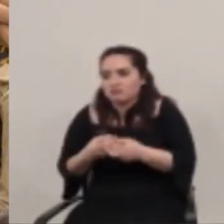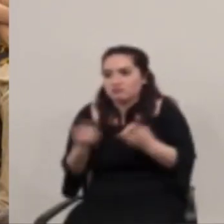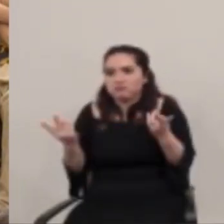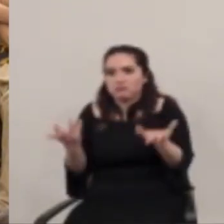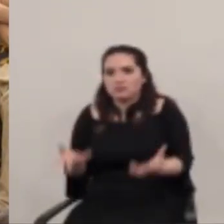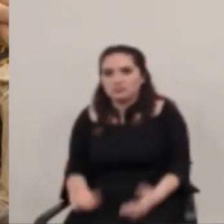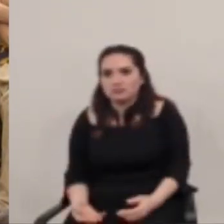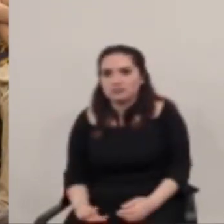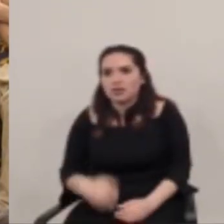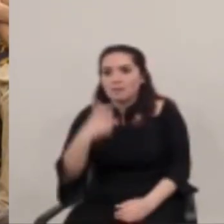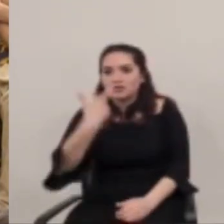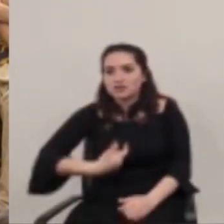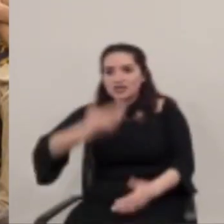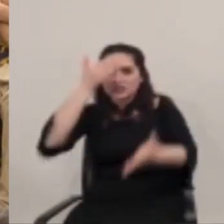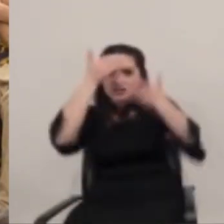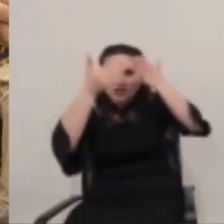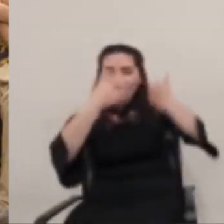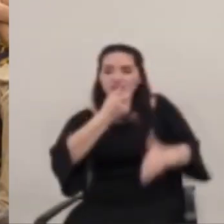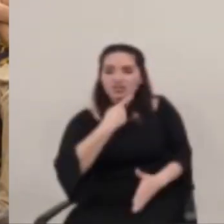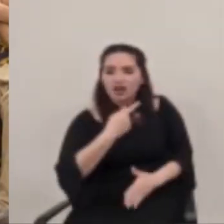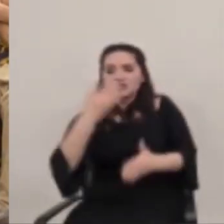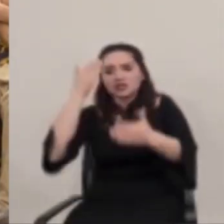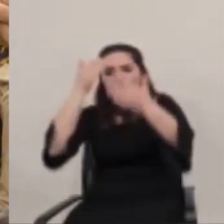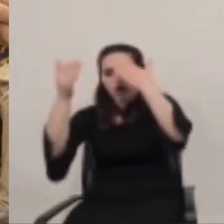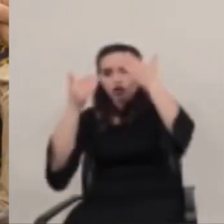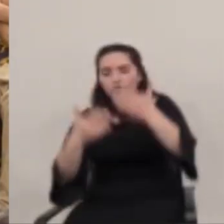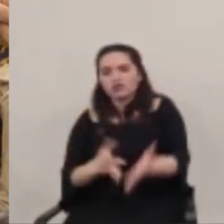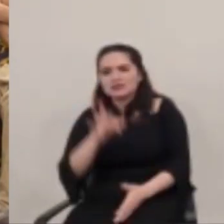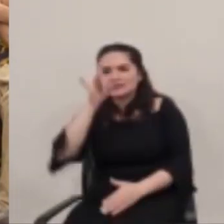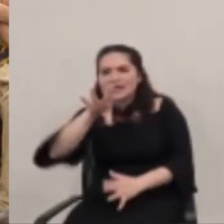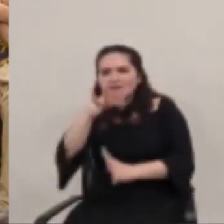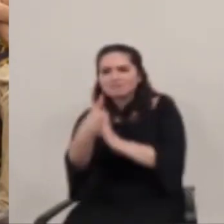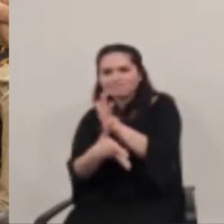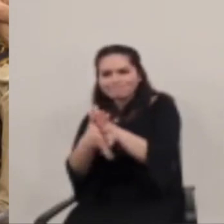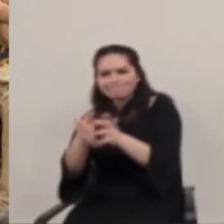¿Cuántos psiquiatras, cuántos psicólogos hay que sepan lengua de señas?